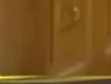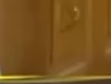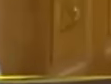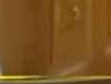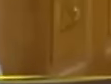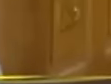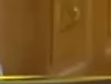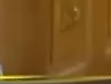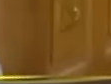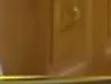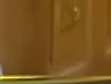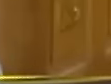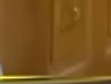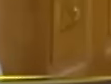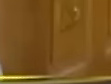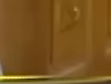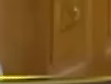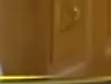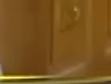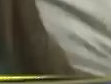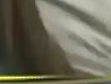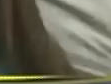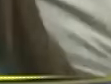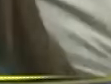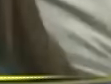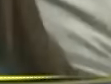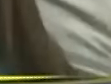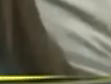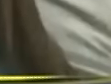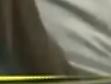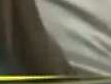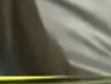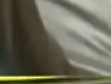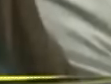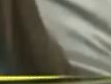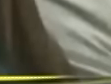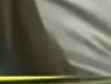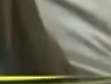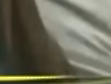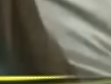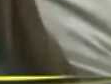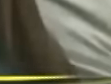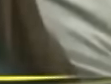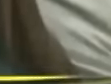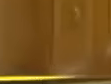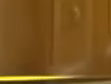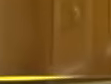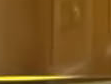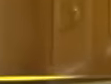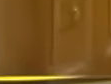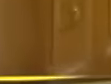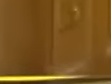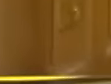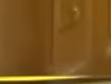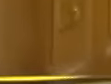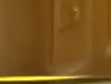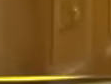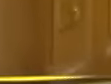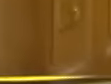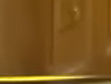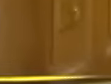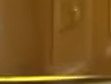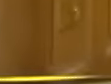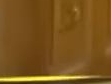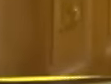han surgido 5 consensos dinámicos y dialécticos que hoy por hoy recogen